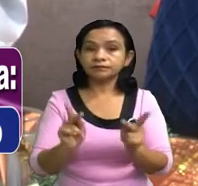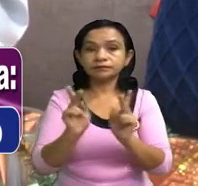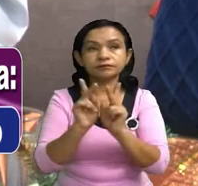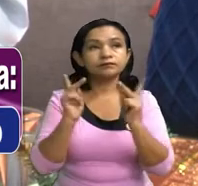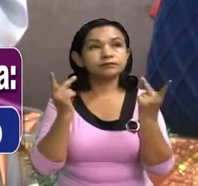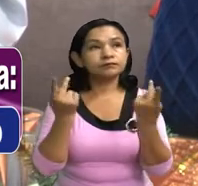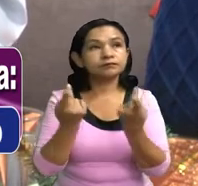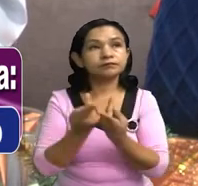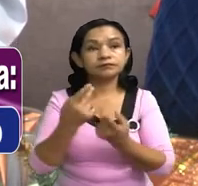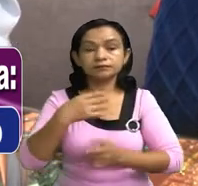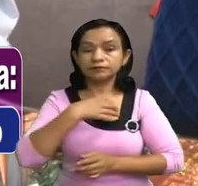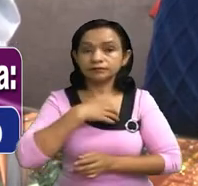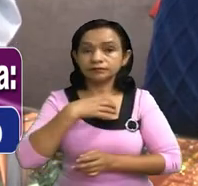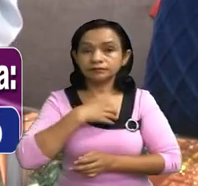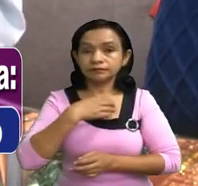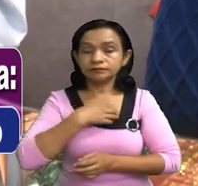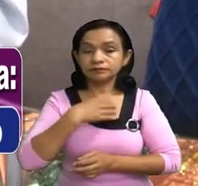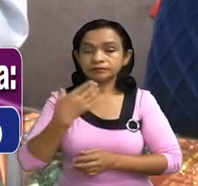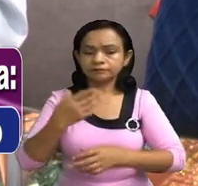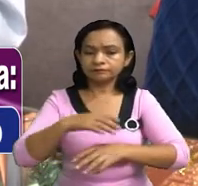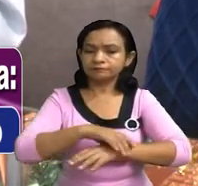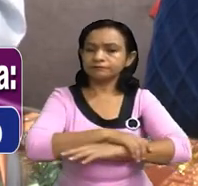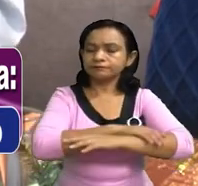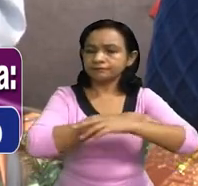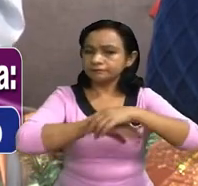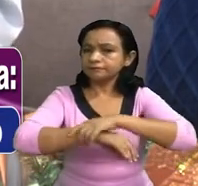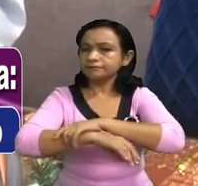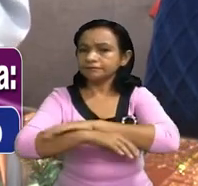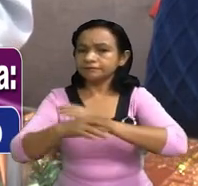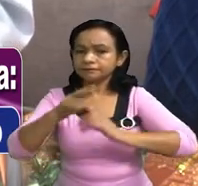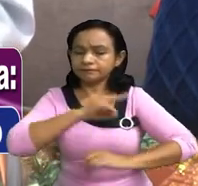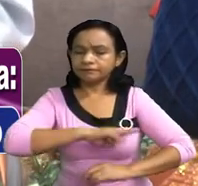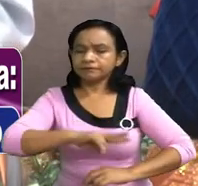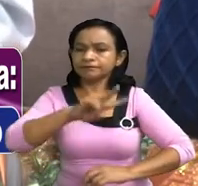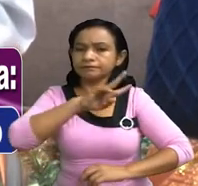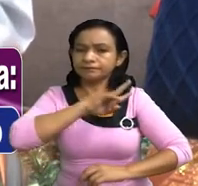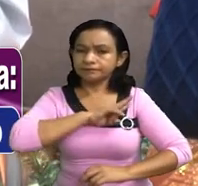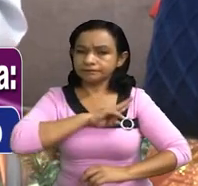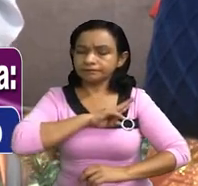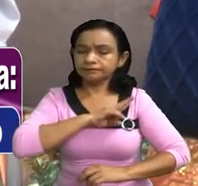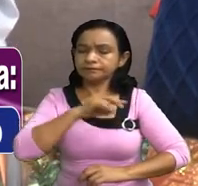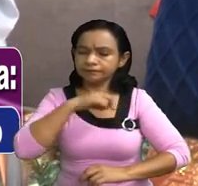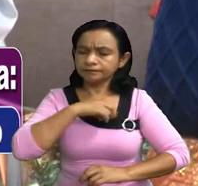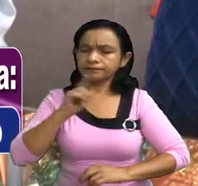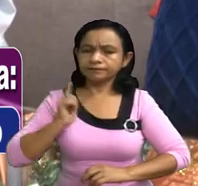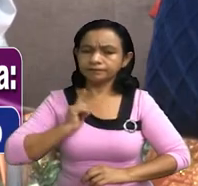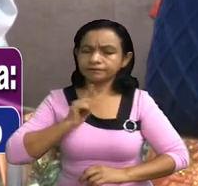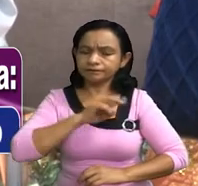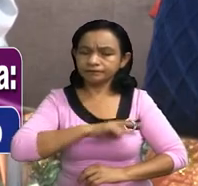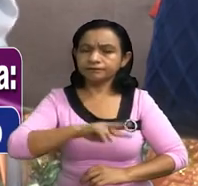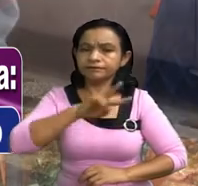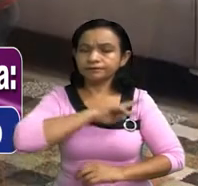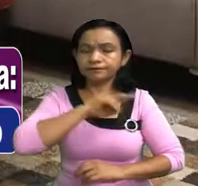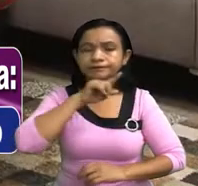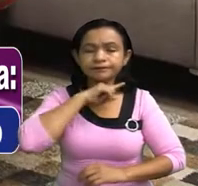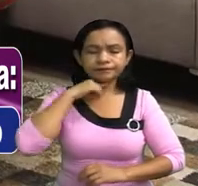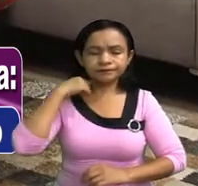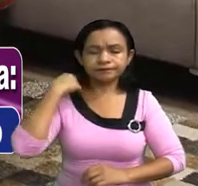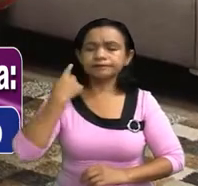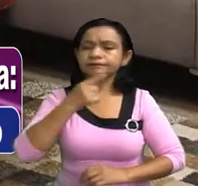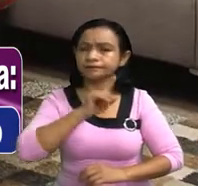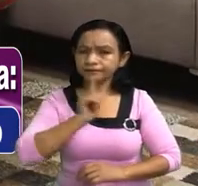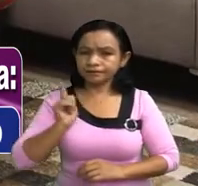pueblo que ya se llenó de valores, que ya está lleno de la verdad, que ya está lleno de la